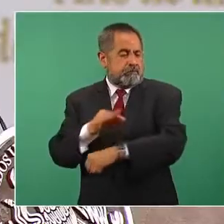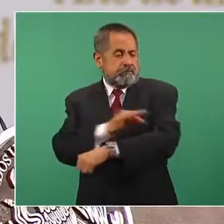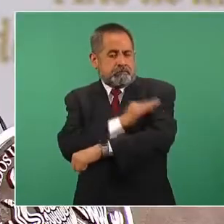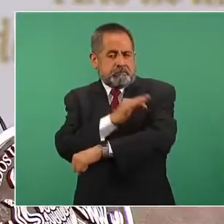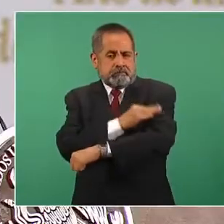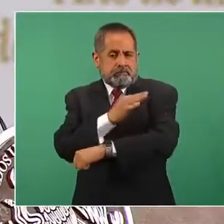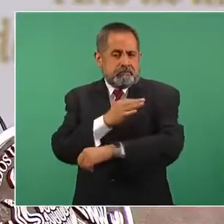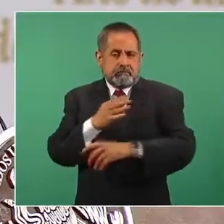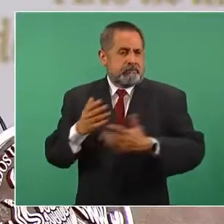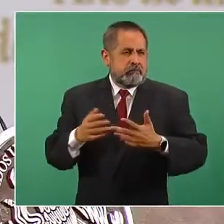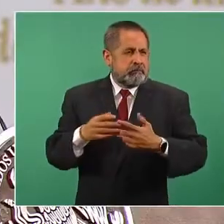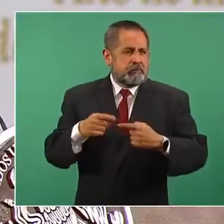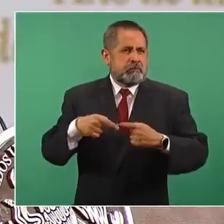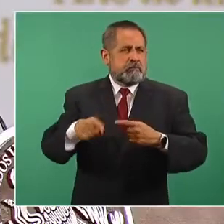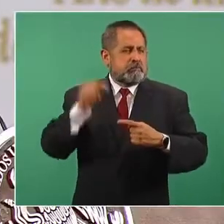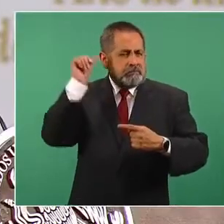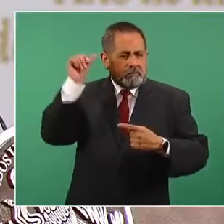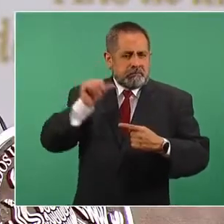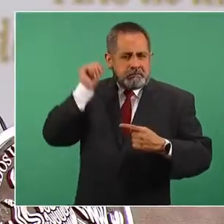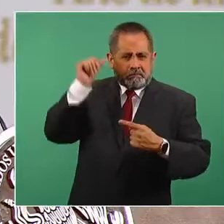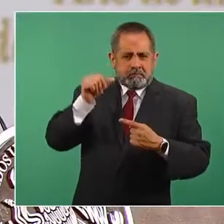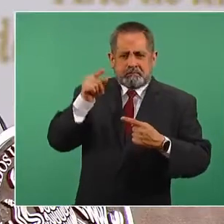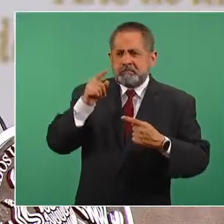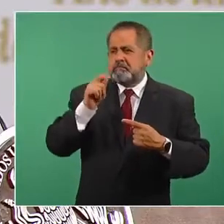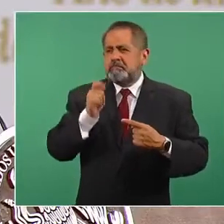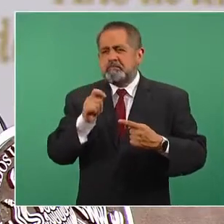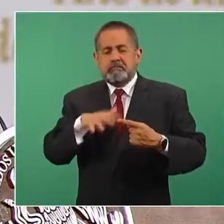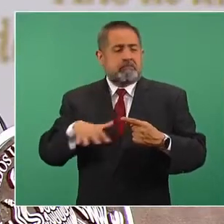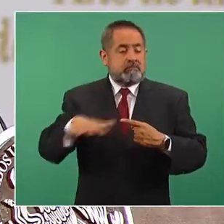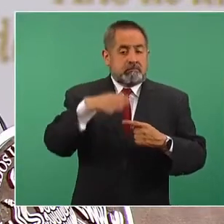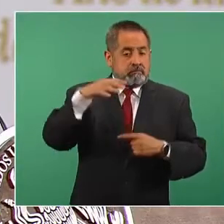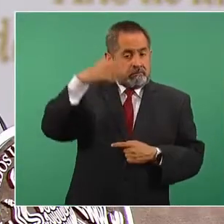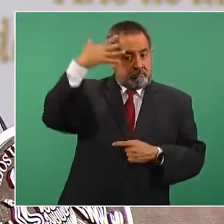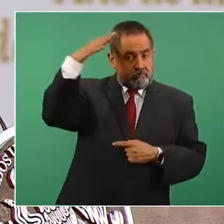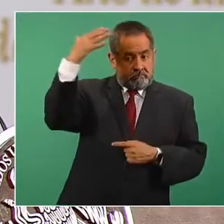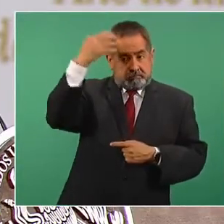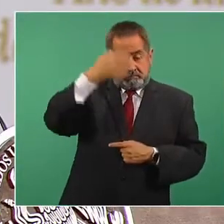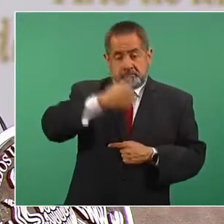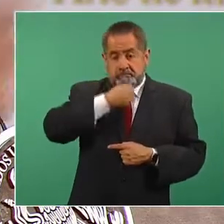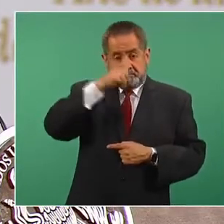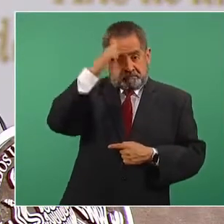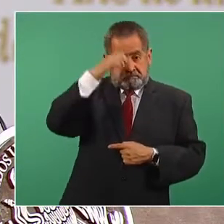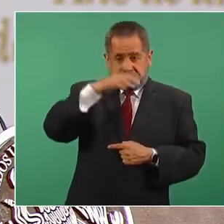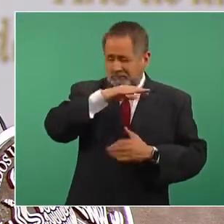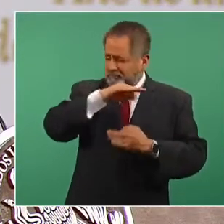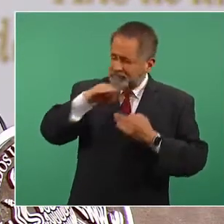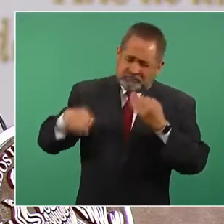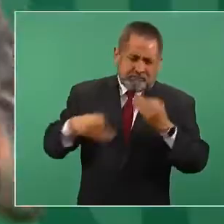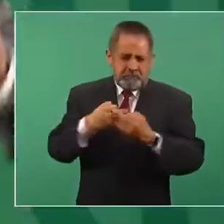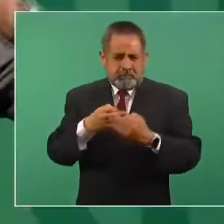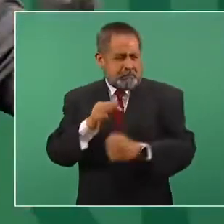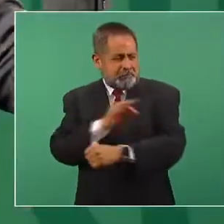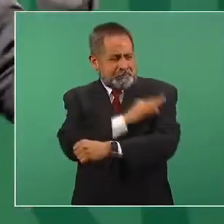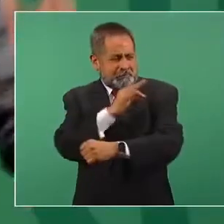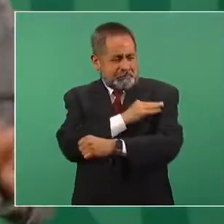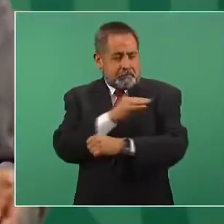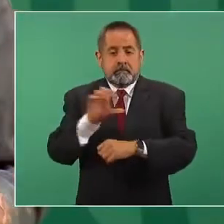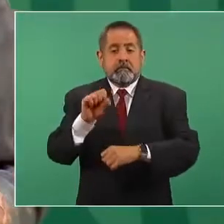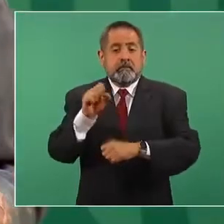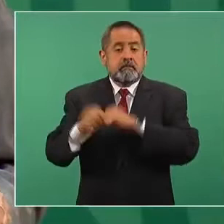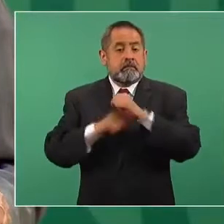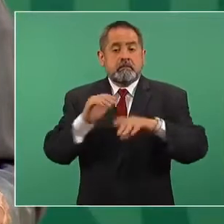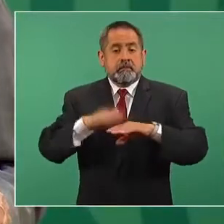más tardar a finales de abril a todos los adultos mayores del país, a todos, mayores de 60